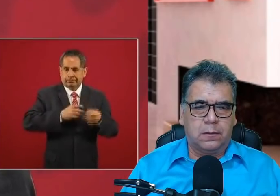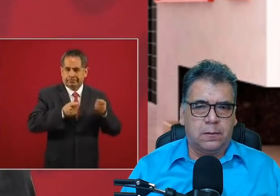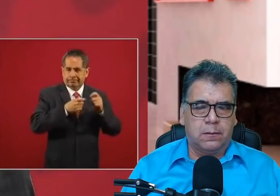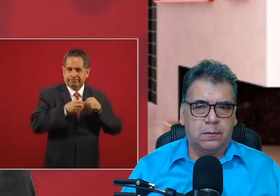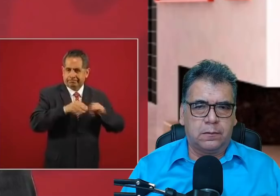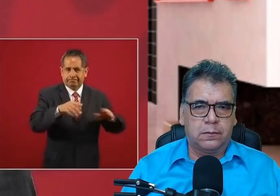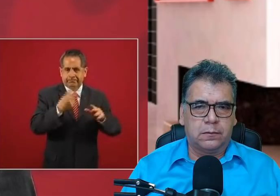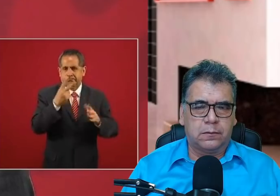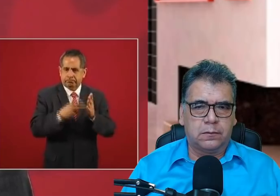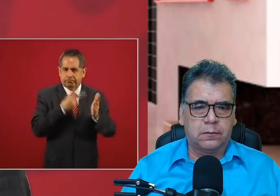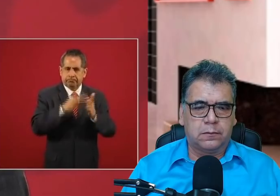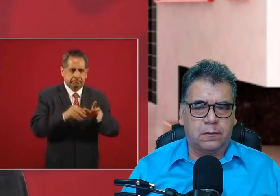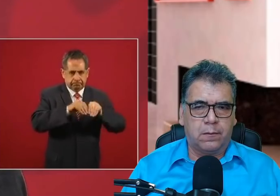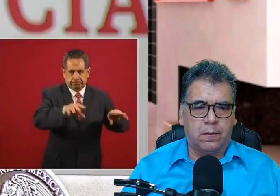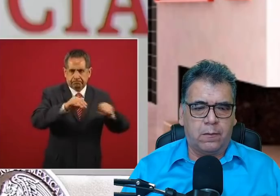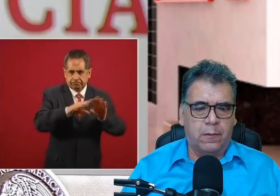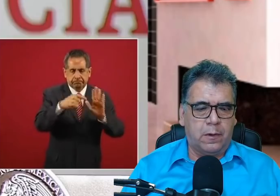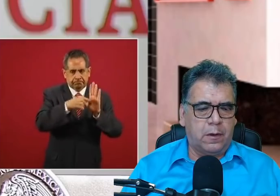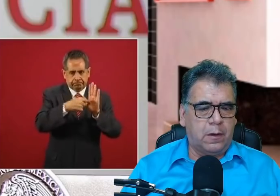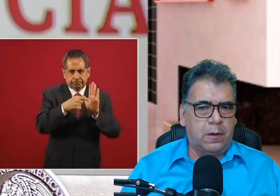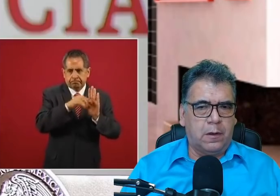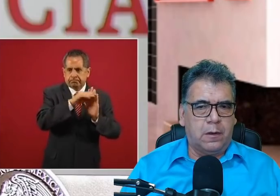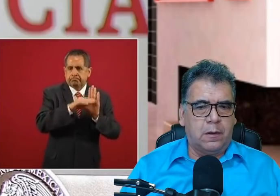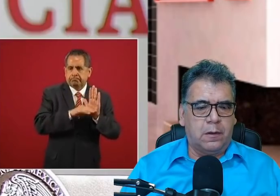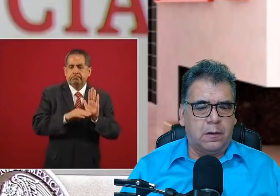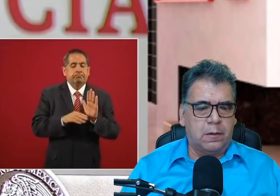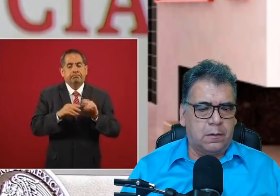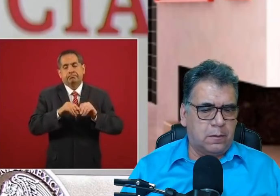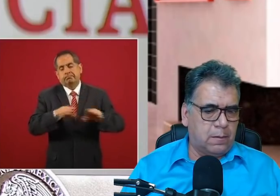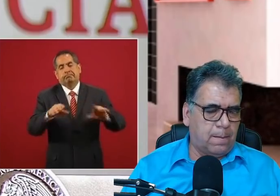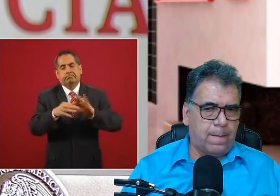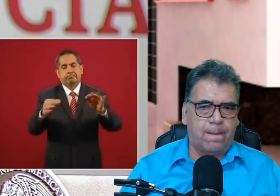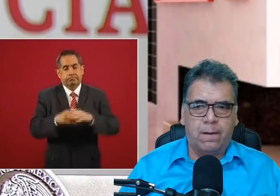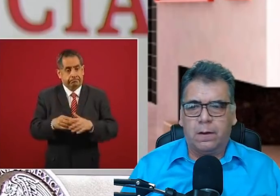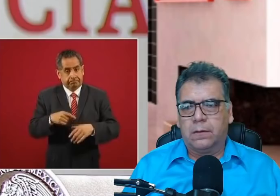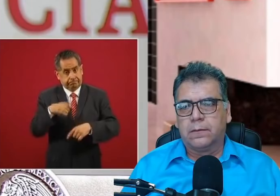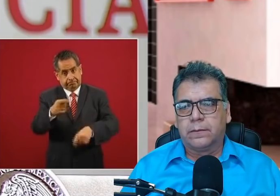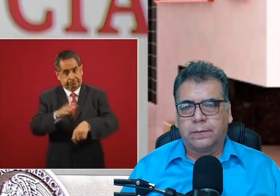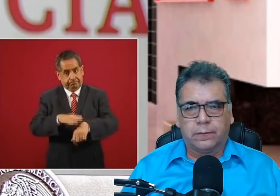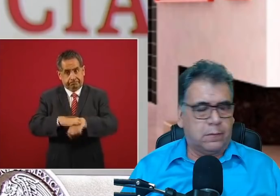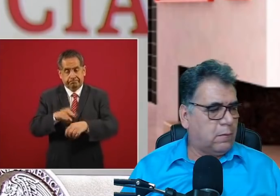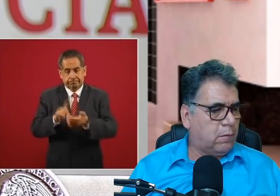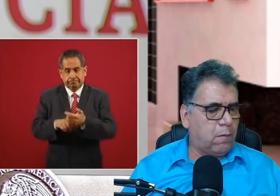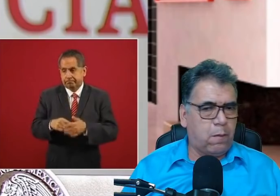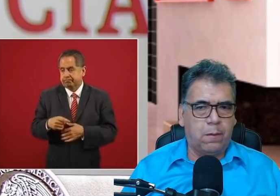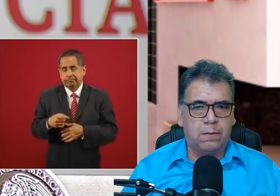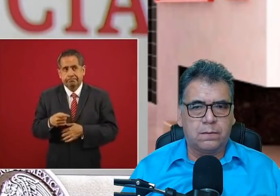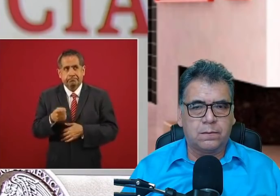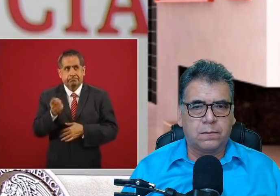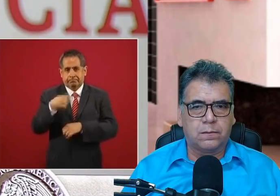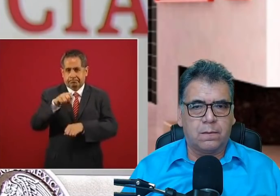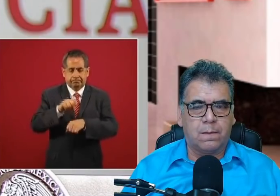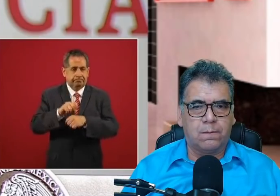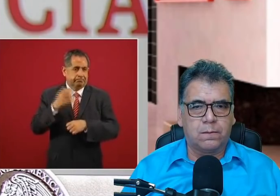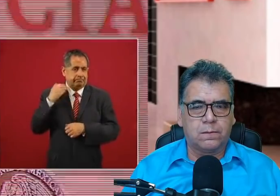sacado 2 versiones, y la primera de ellas fue publicada al inicio de la epidemia, en las primeras semanas de marzo,